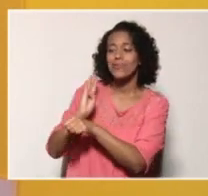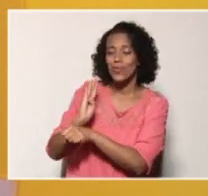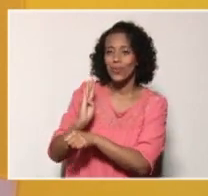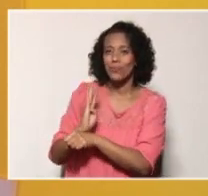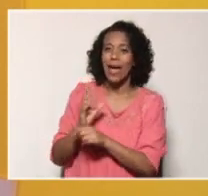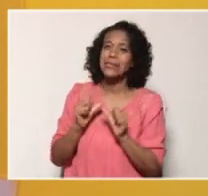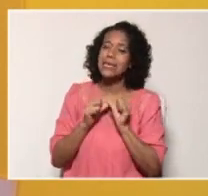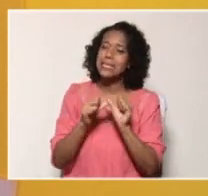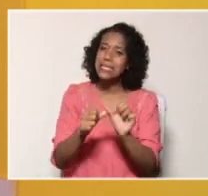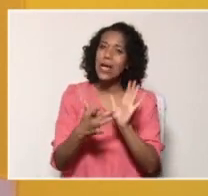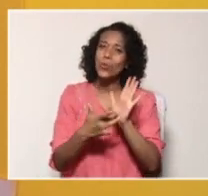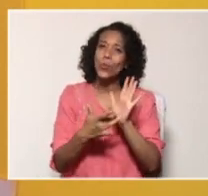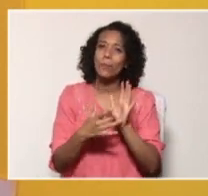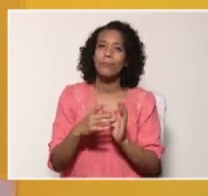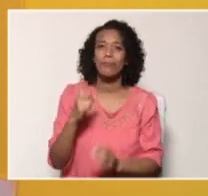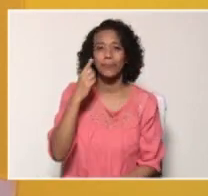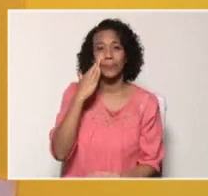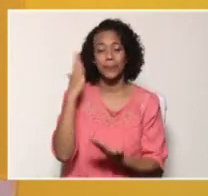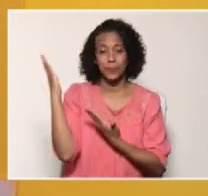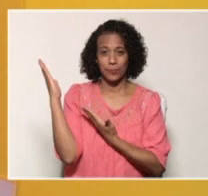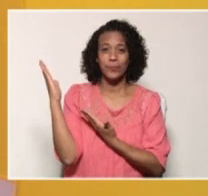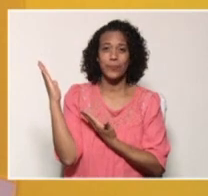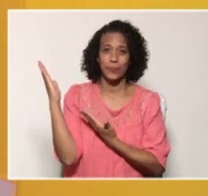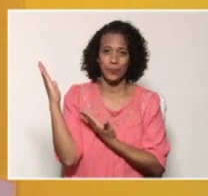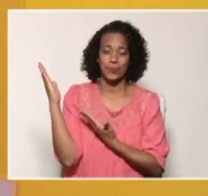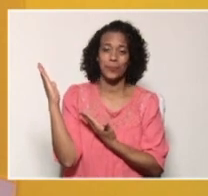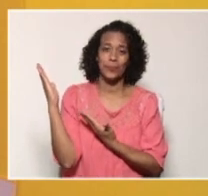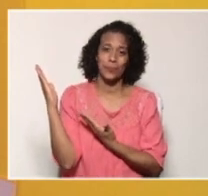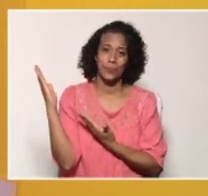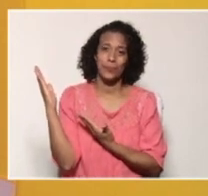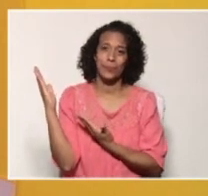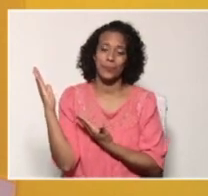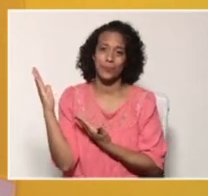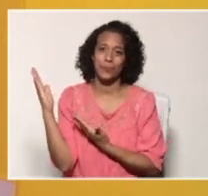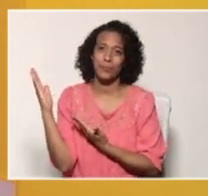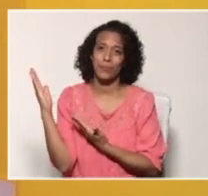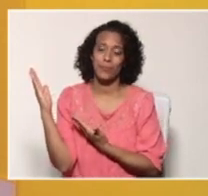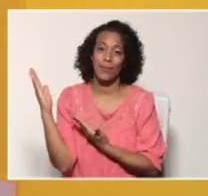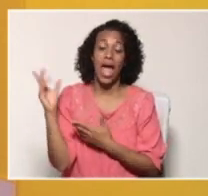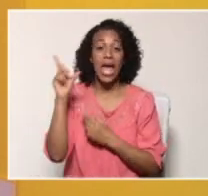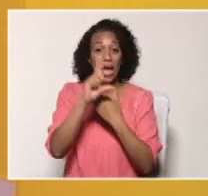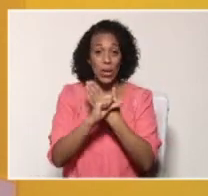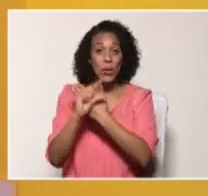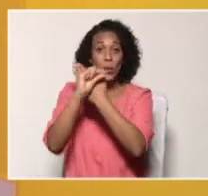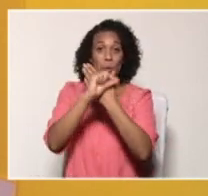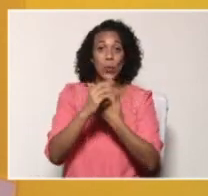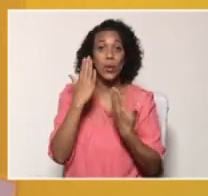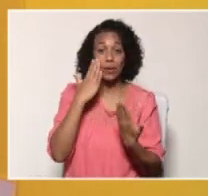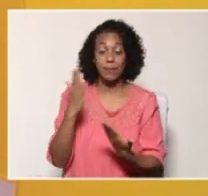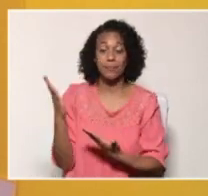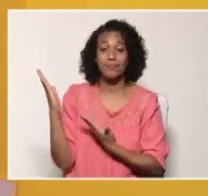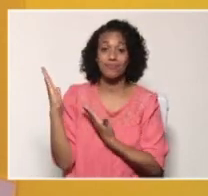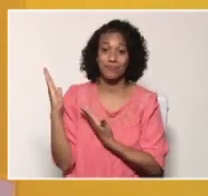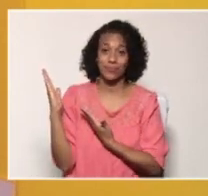Así que síguenos en Instagram y Facebook, @vivetvoficial. Y en Twitter,